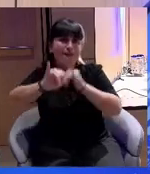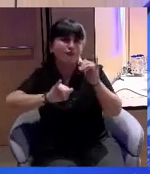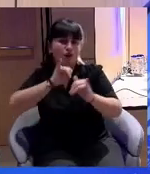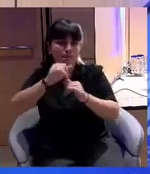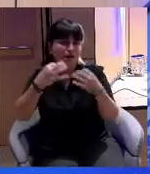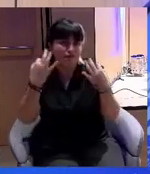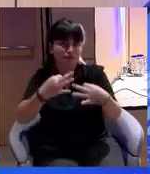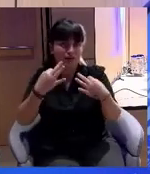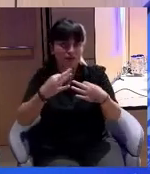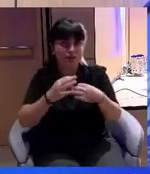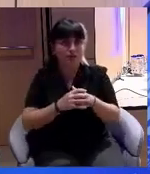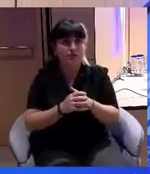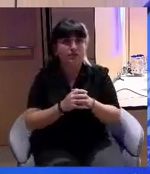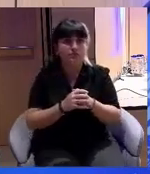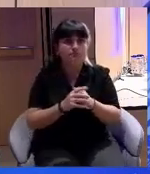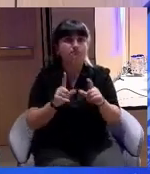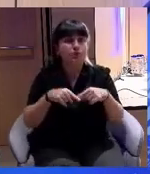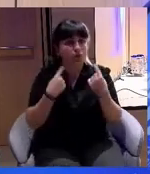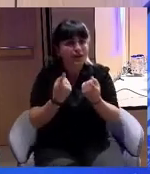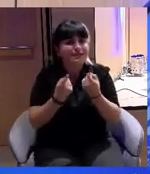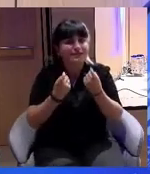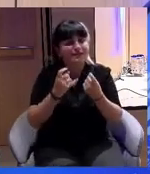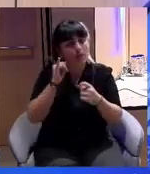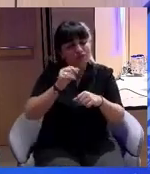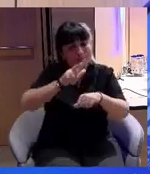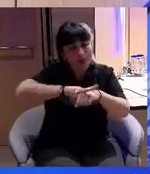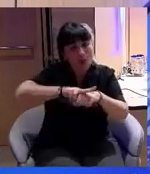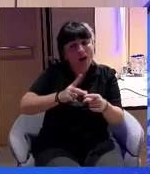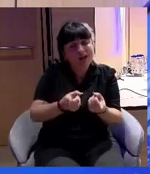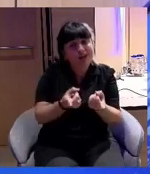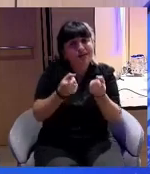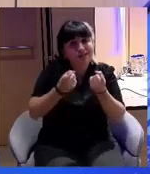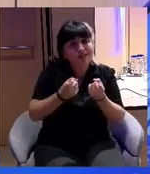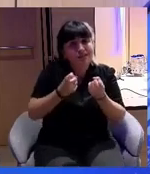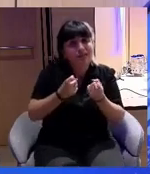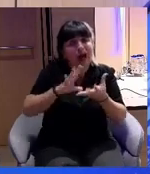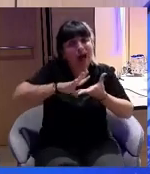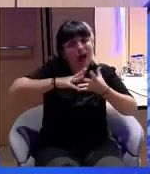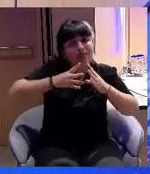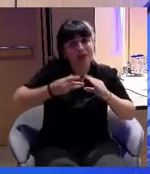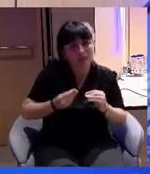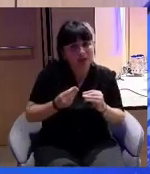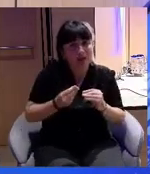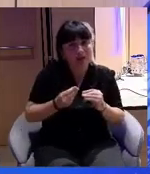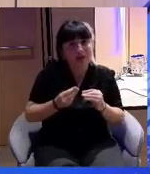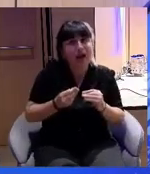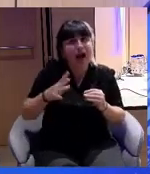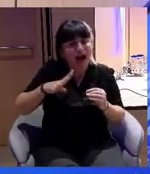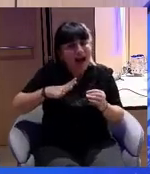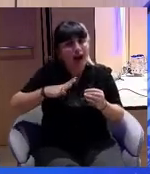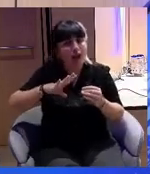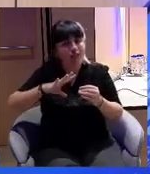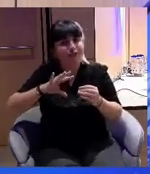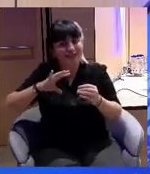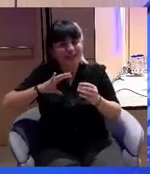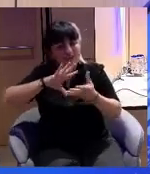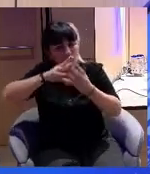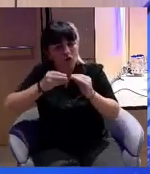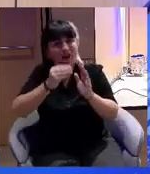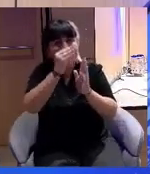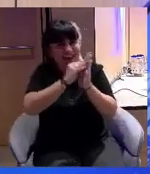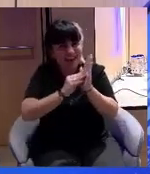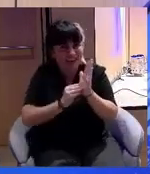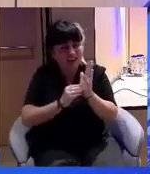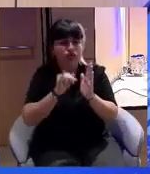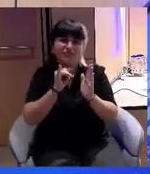Entonces sí necesitamos apuntar hacia un estándar sobre eso y hay un subregistro que va a seguir en la medida que las plataformas sigan también